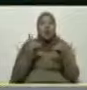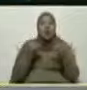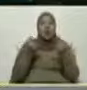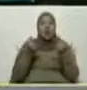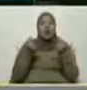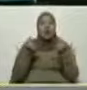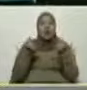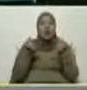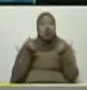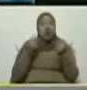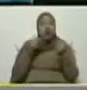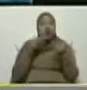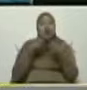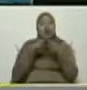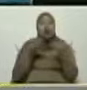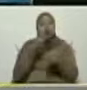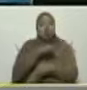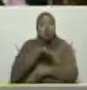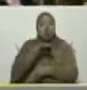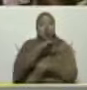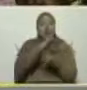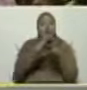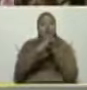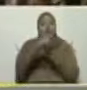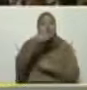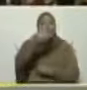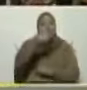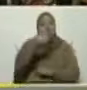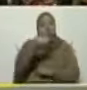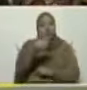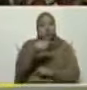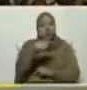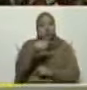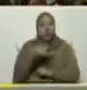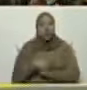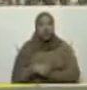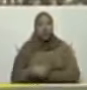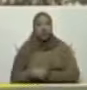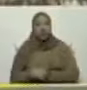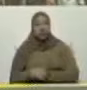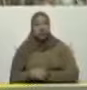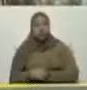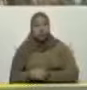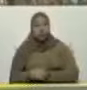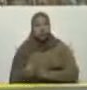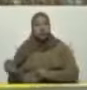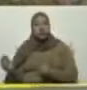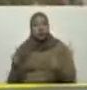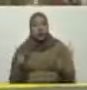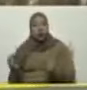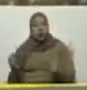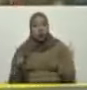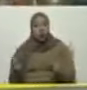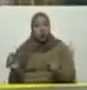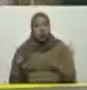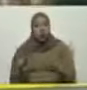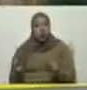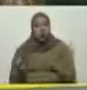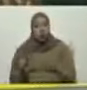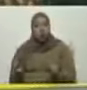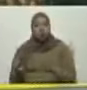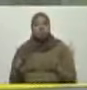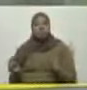ec social cultural y político diálogo diálogo